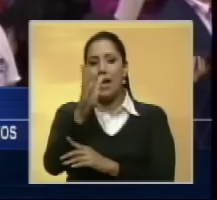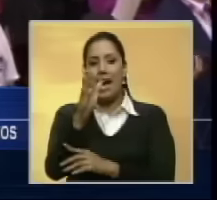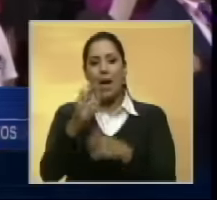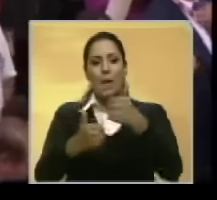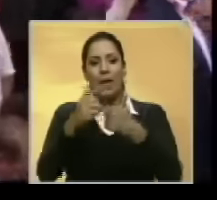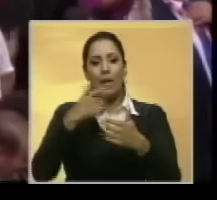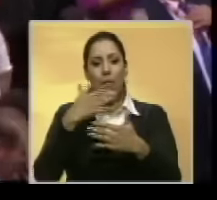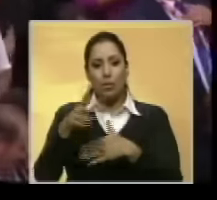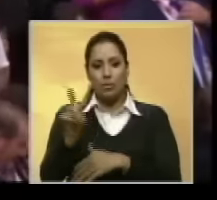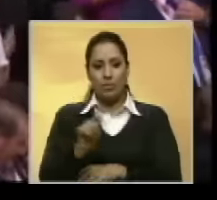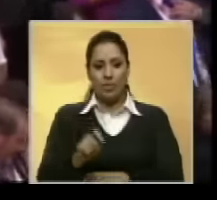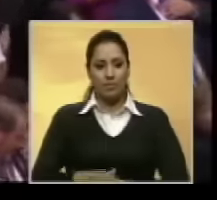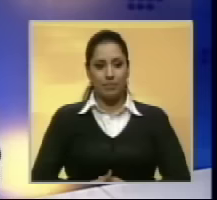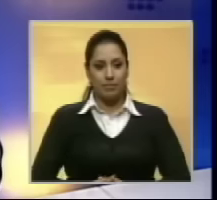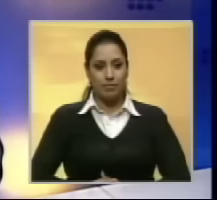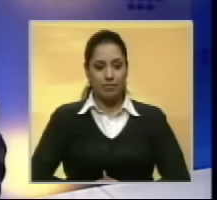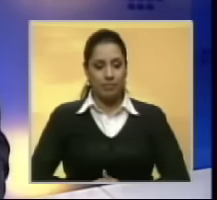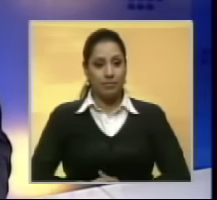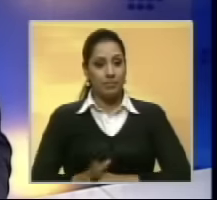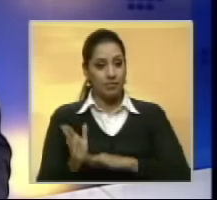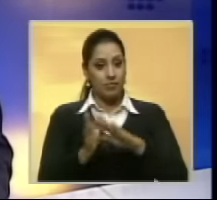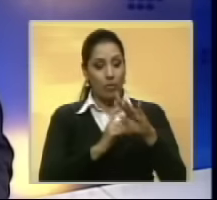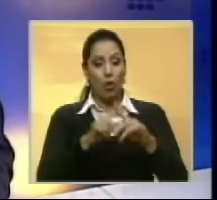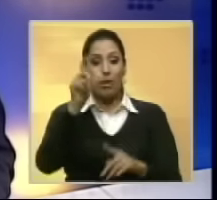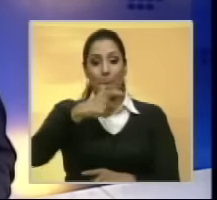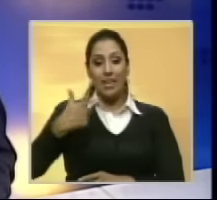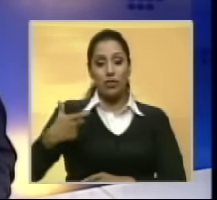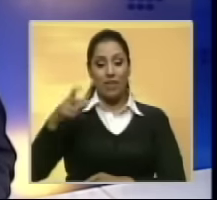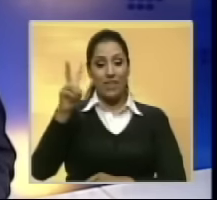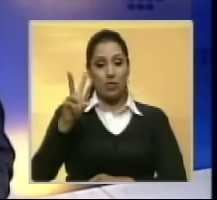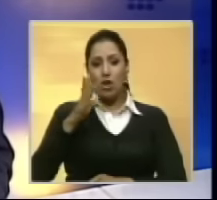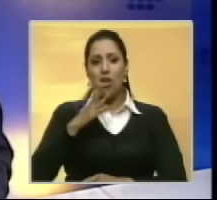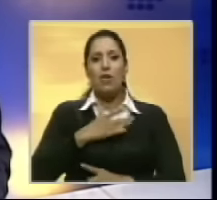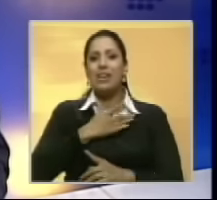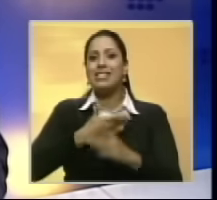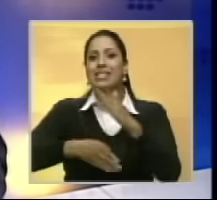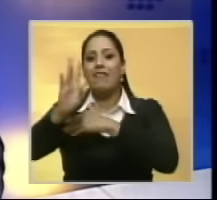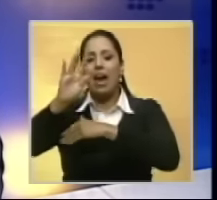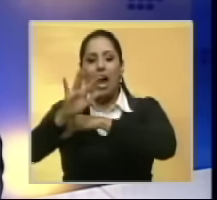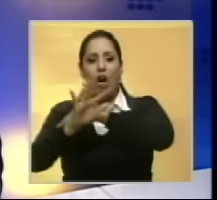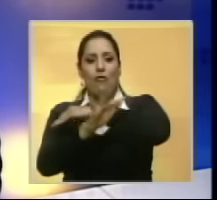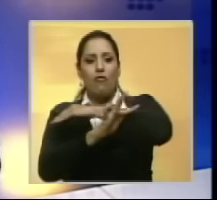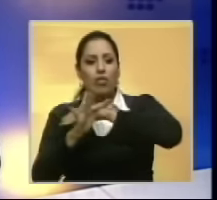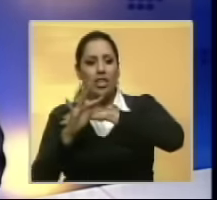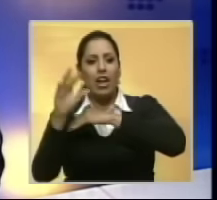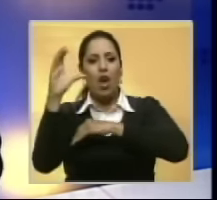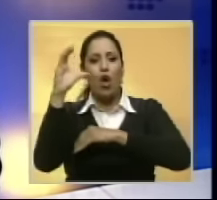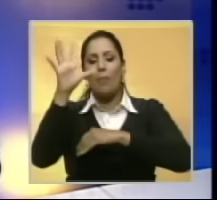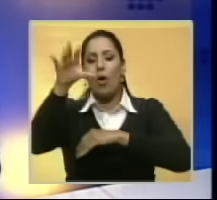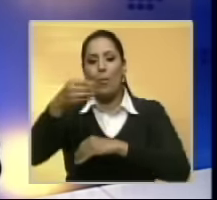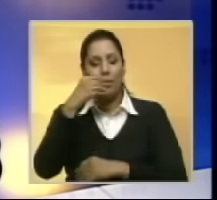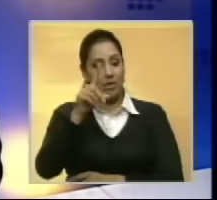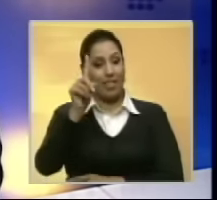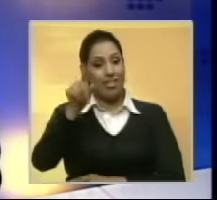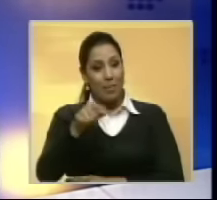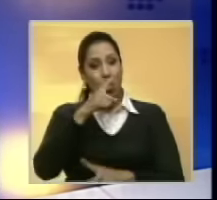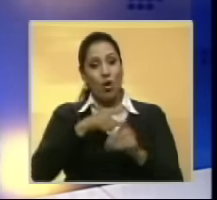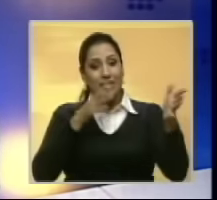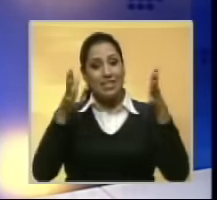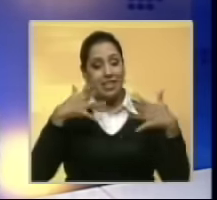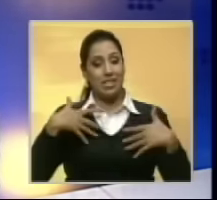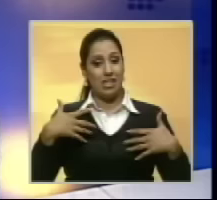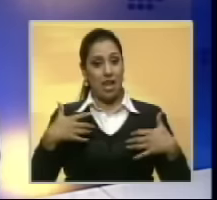primarias a finales de este mes. Los venezolanos no solo cruzan la frontera con Colombia en busca de alimentos, ahora buscan servicios